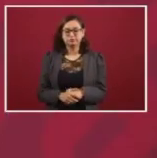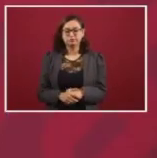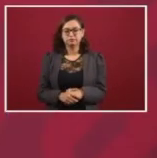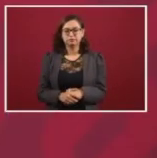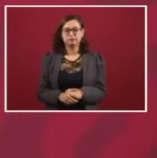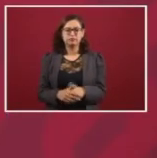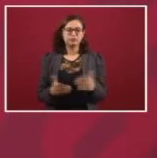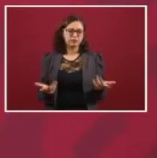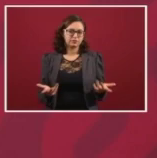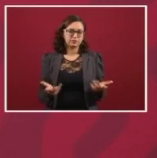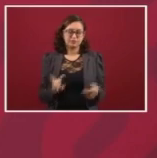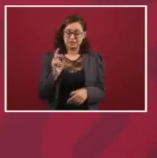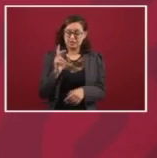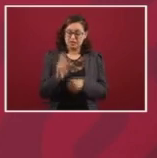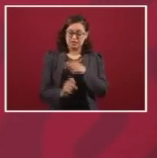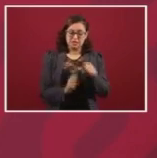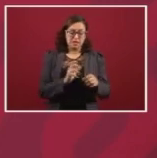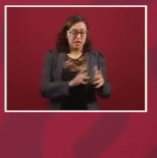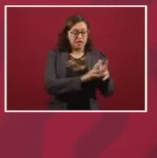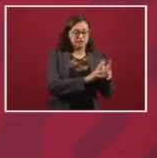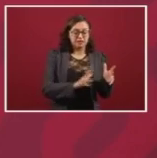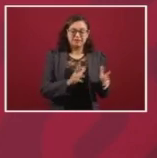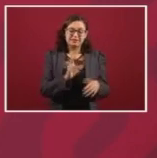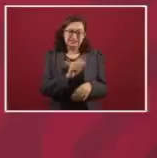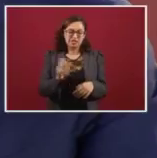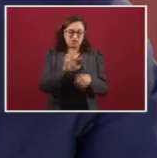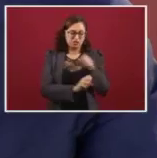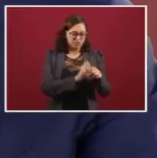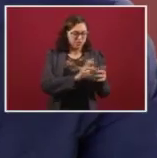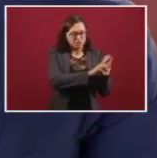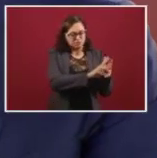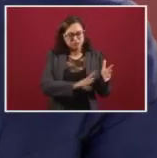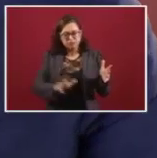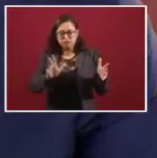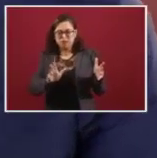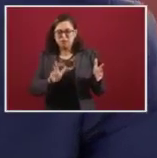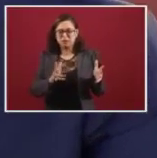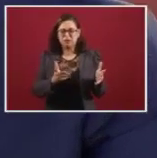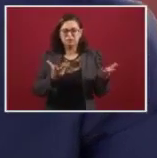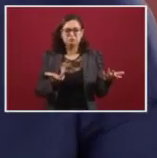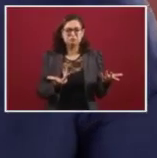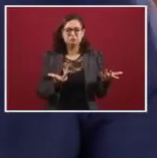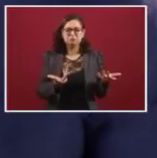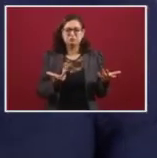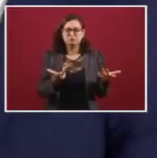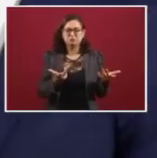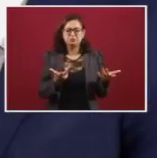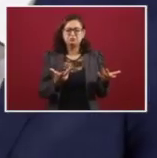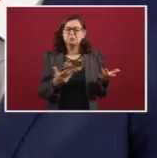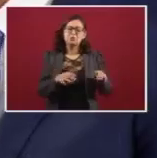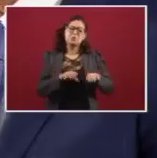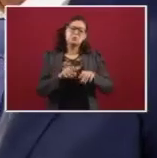en 3 siglos de dominación colonial? ¿Cómo era la vida? Plana.